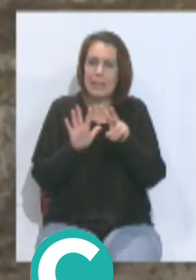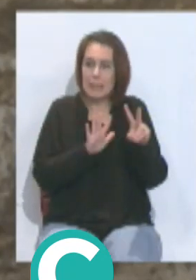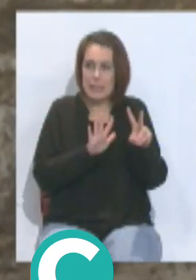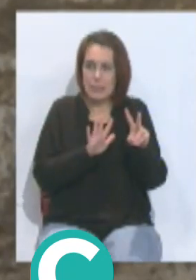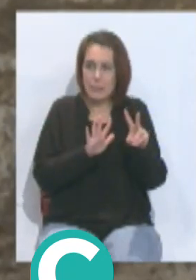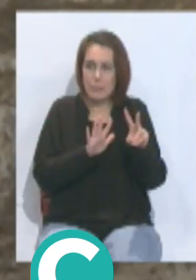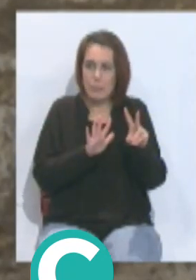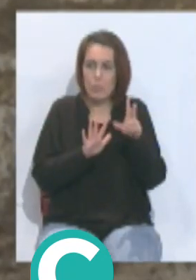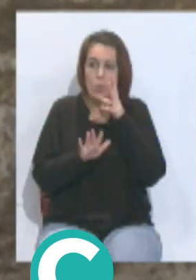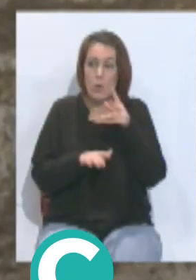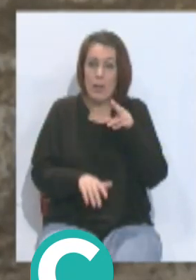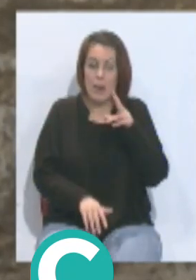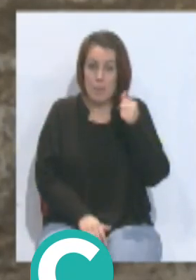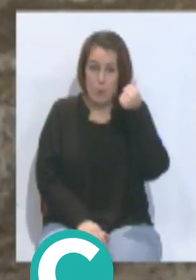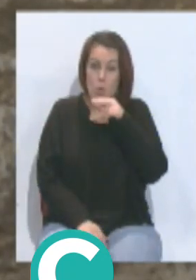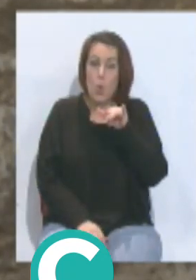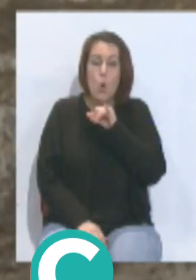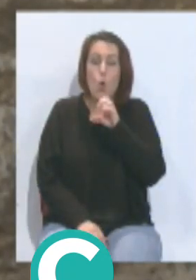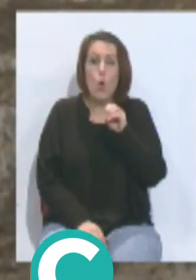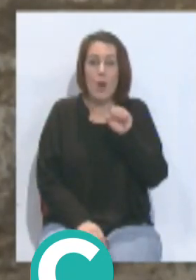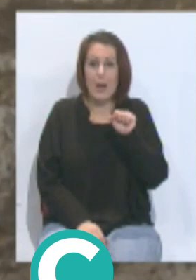77, porque mi hermano Joaquín